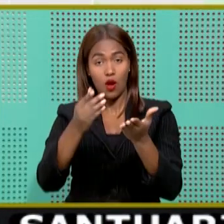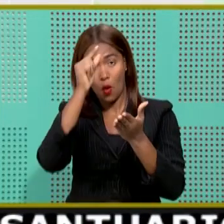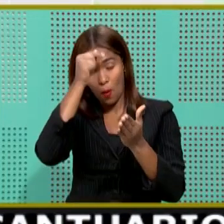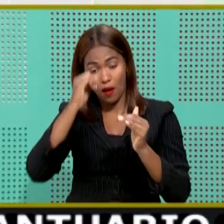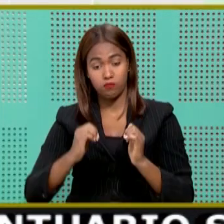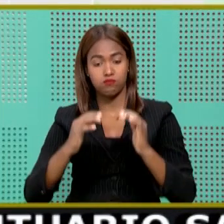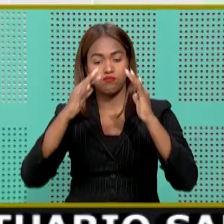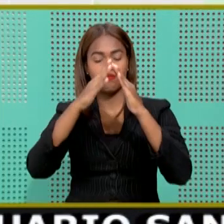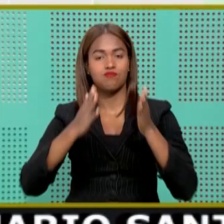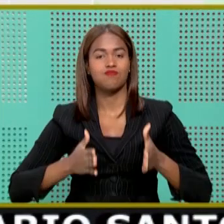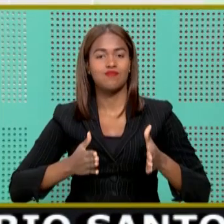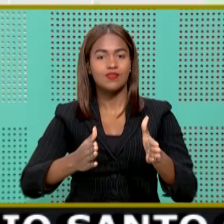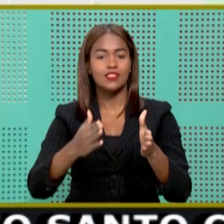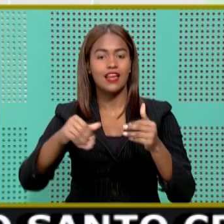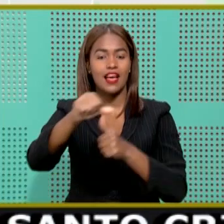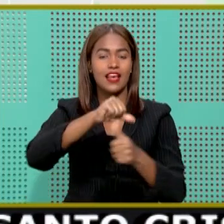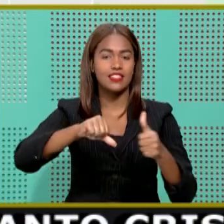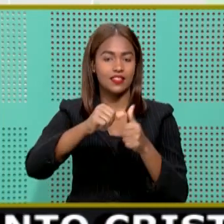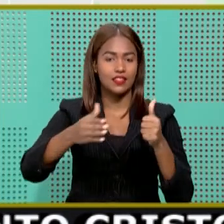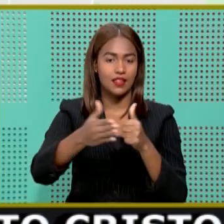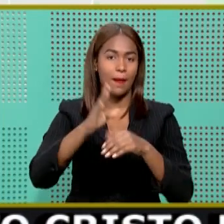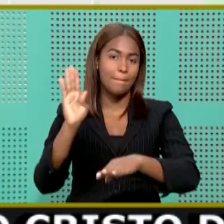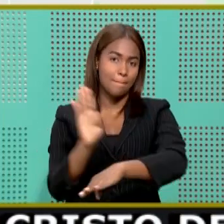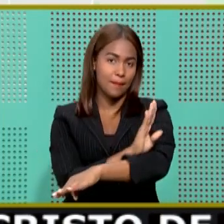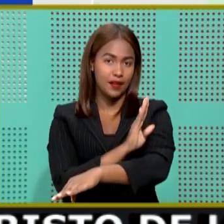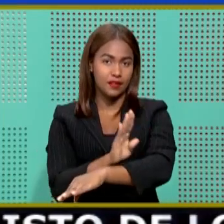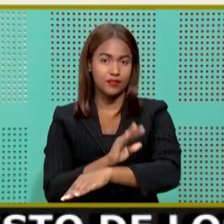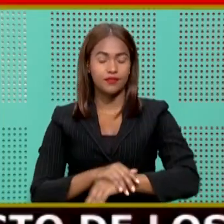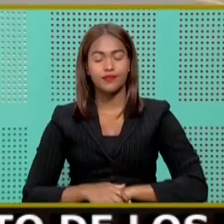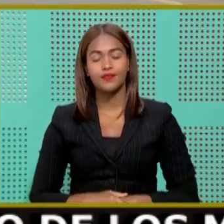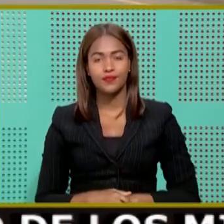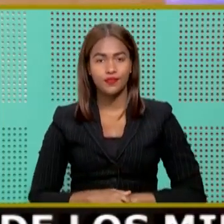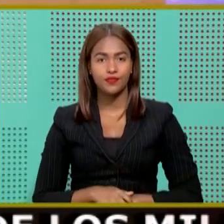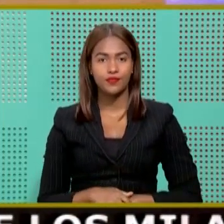y ampliada la carretera Azua-Barahona.